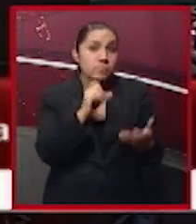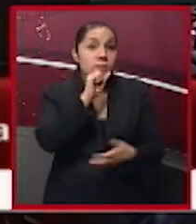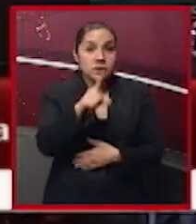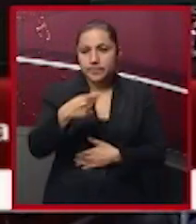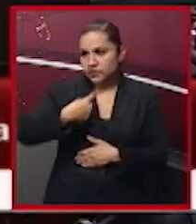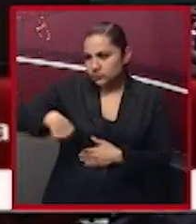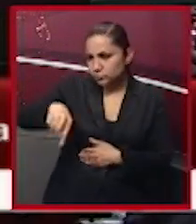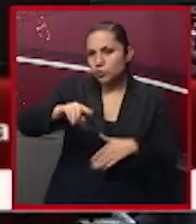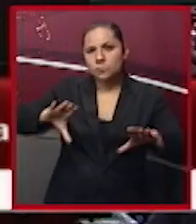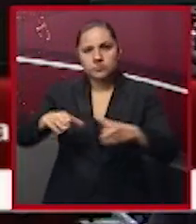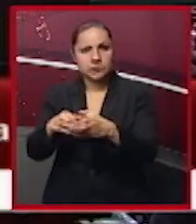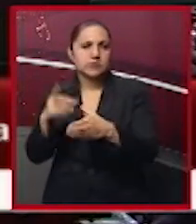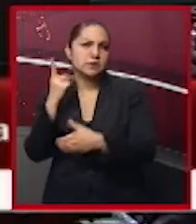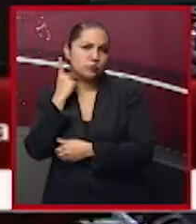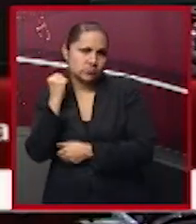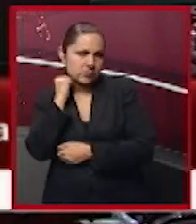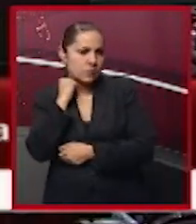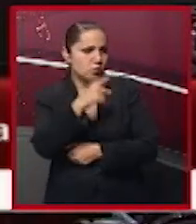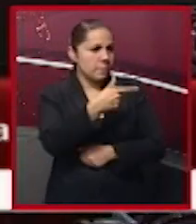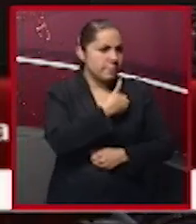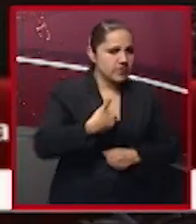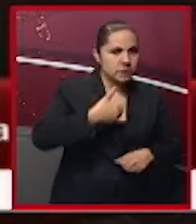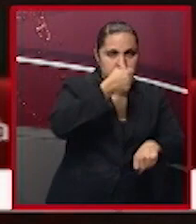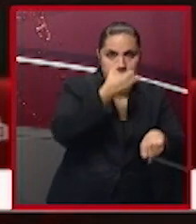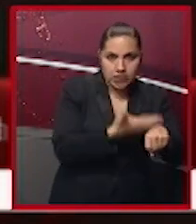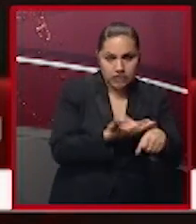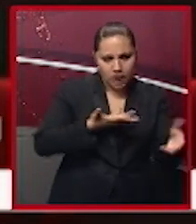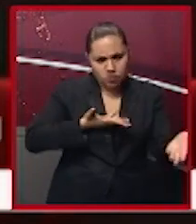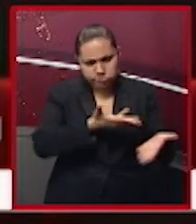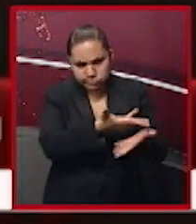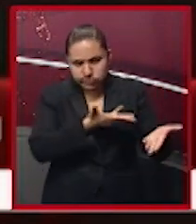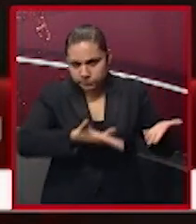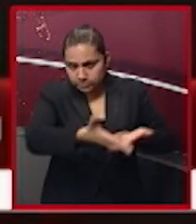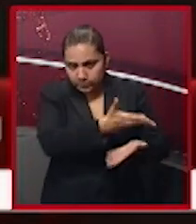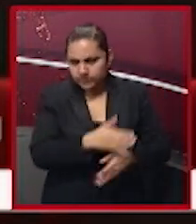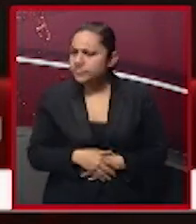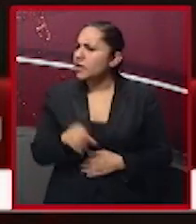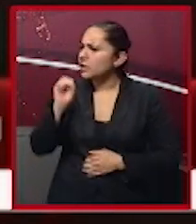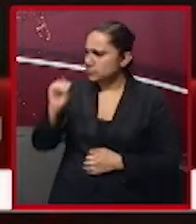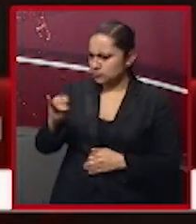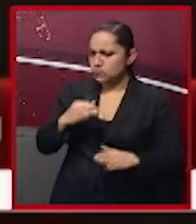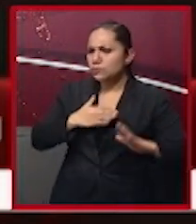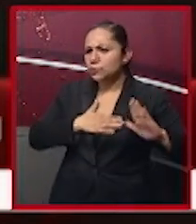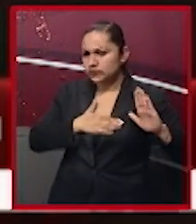poderes legislativo y ejecutivo? Sí, protesto.